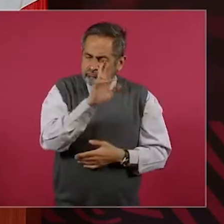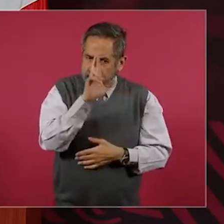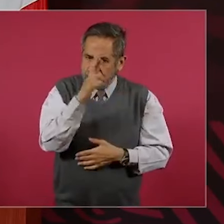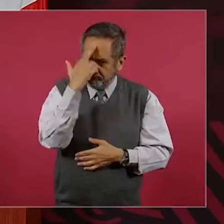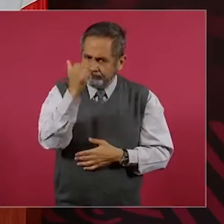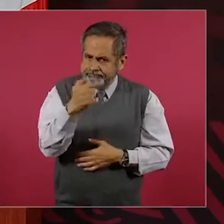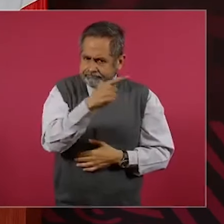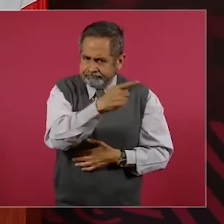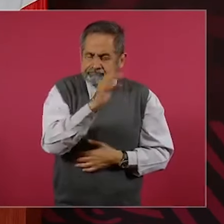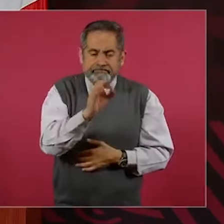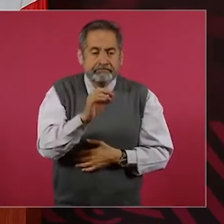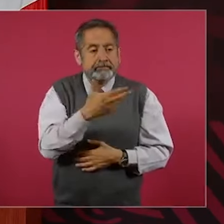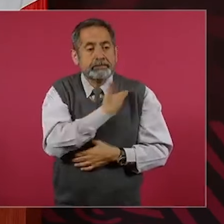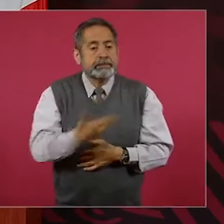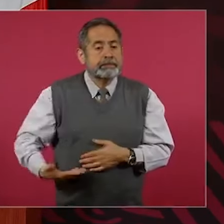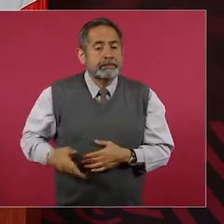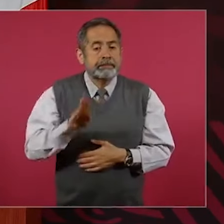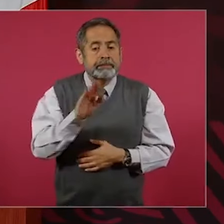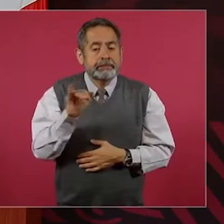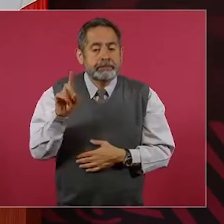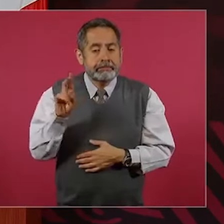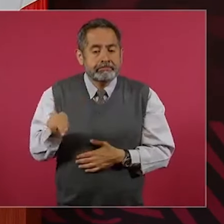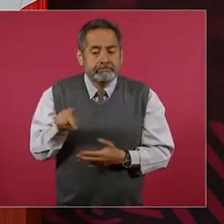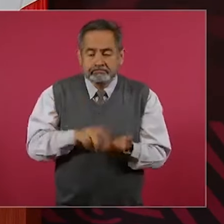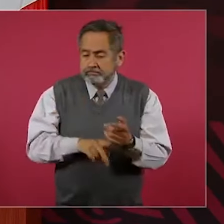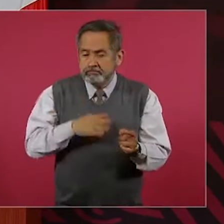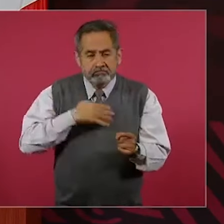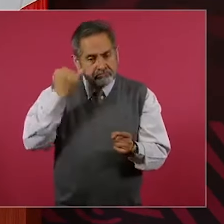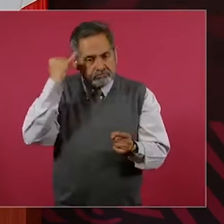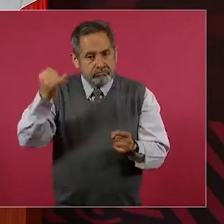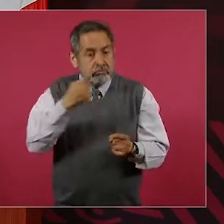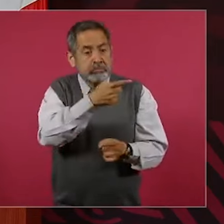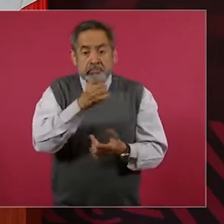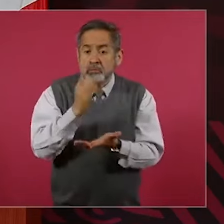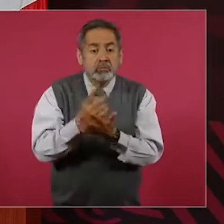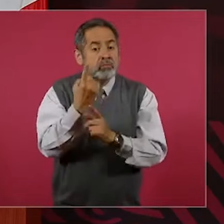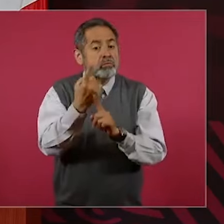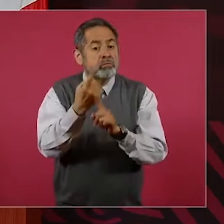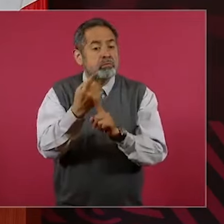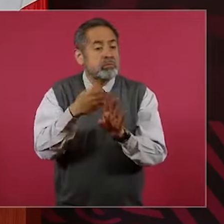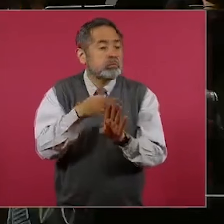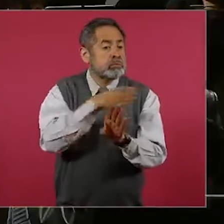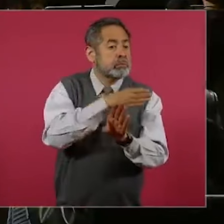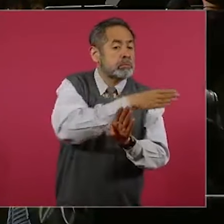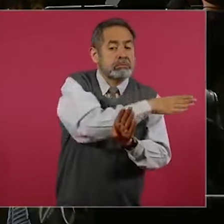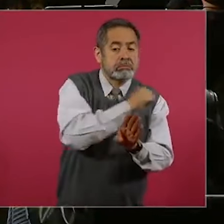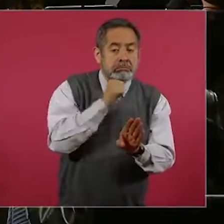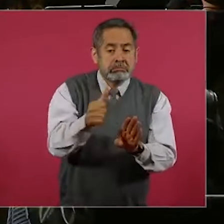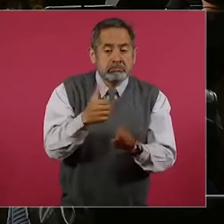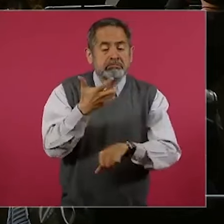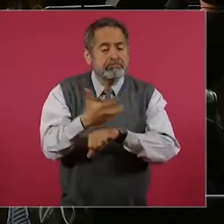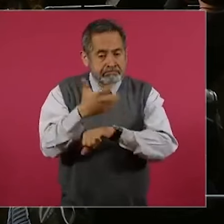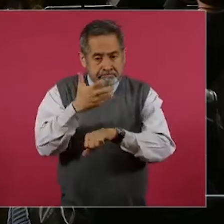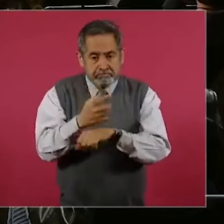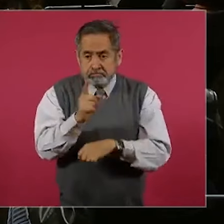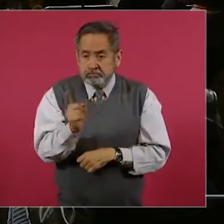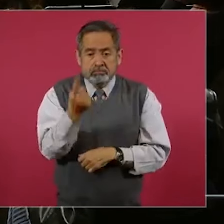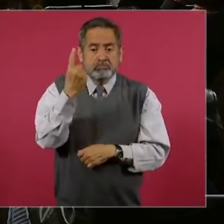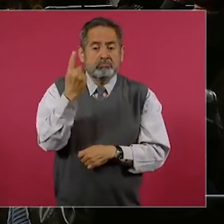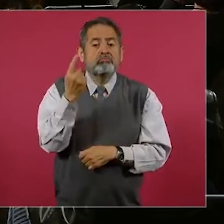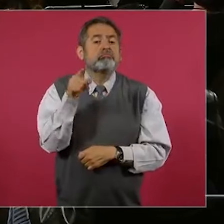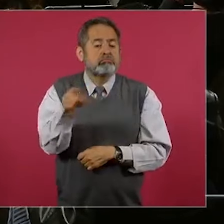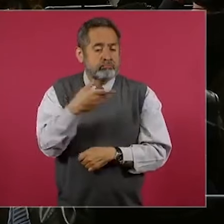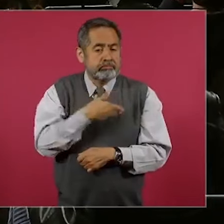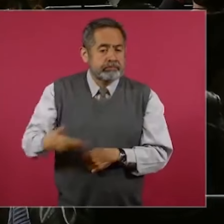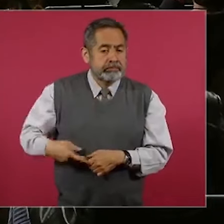Hay que reconocerle también al presidente Biden que es el único presidente en Estados Unidos en los